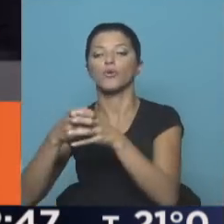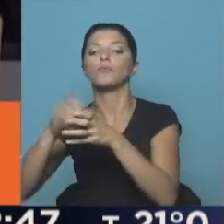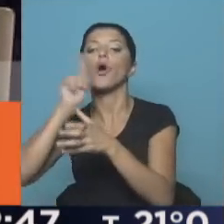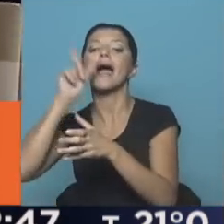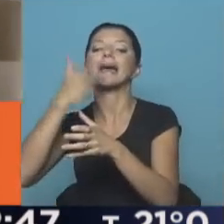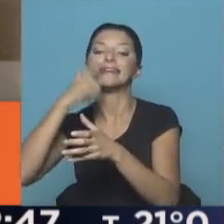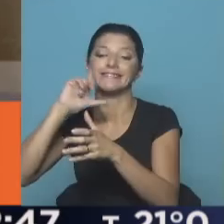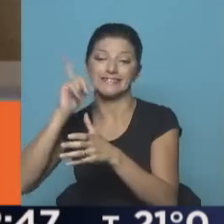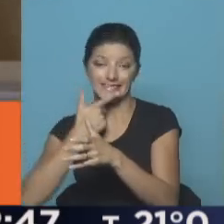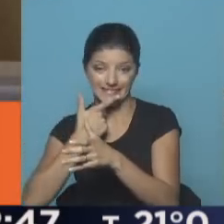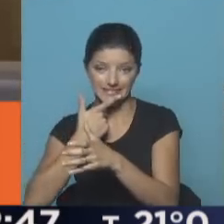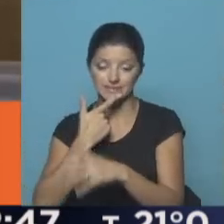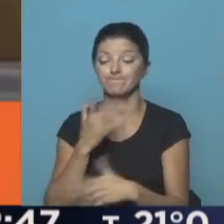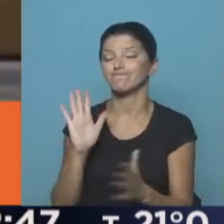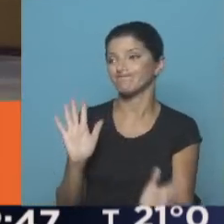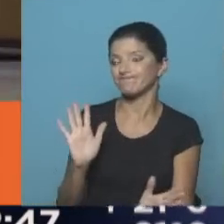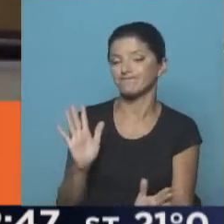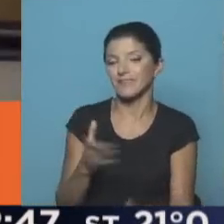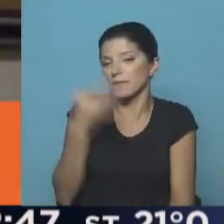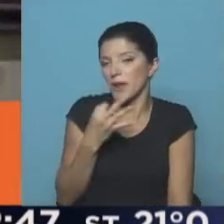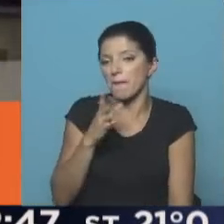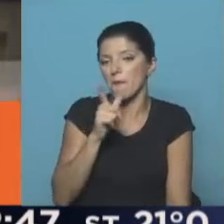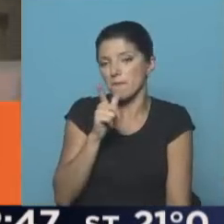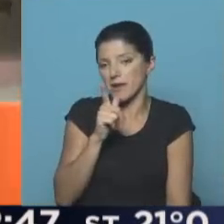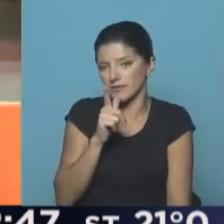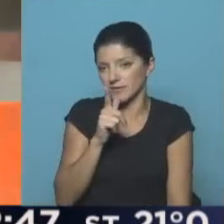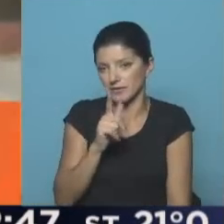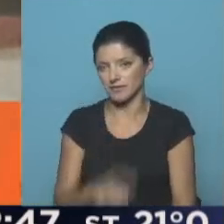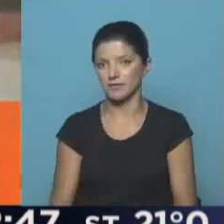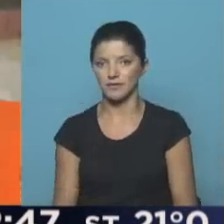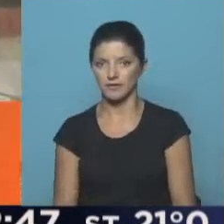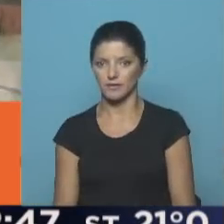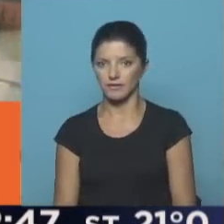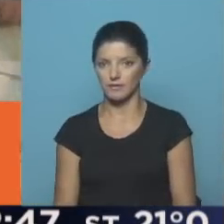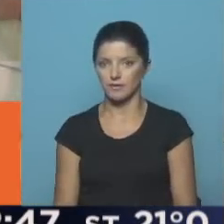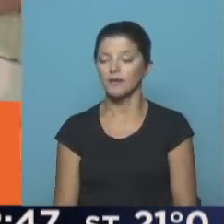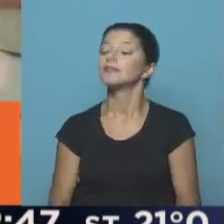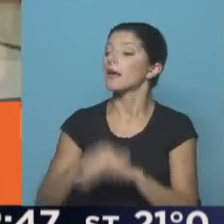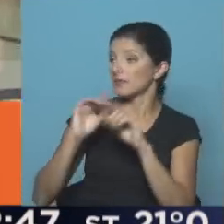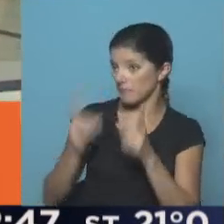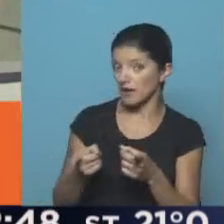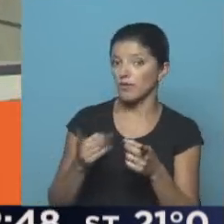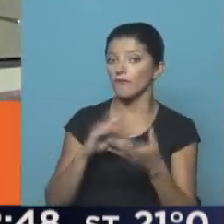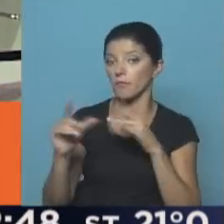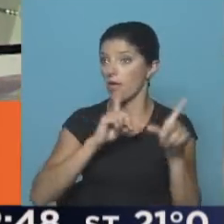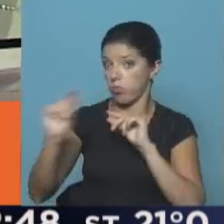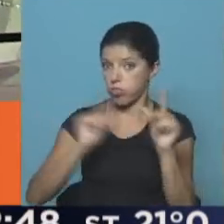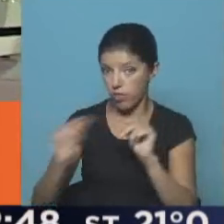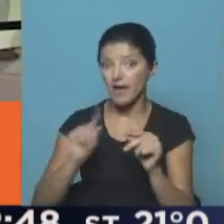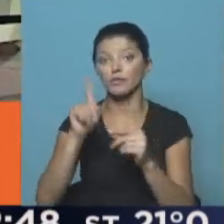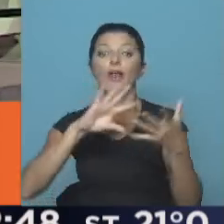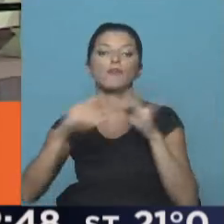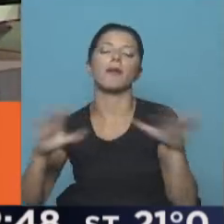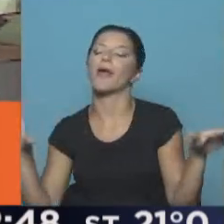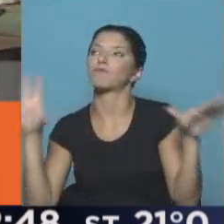militantes. Verdaderamente creo que estamos en el nacimiento. Estaban en súper retirada también y es una buena manera de llegar